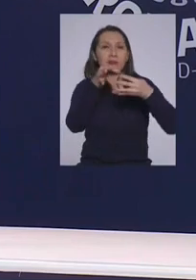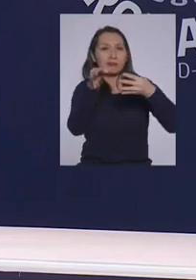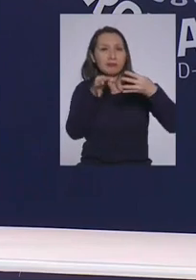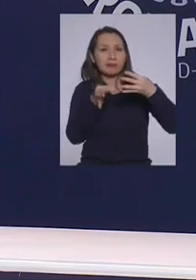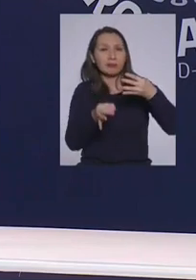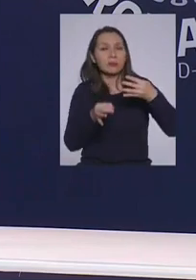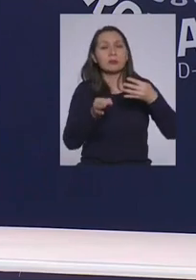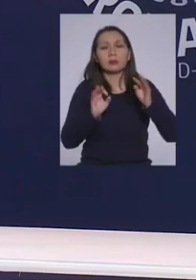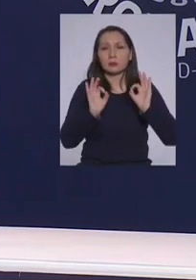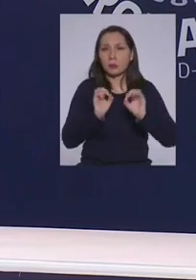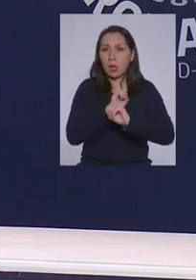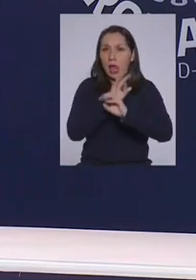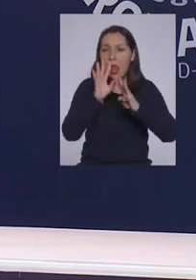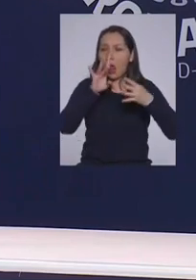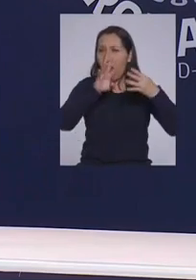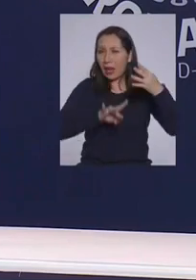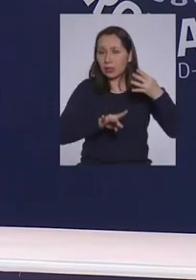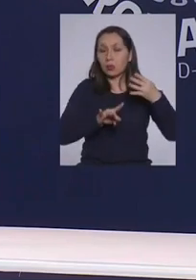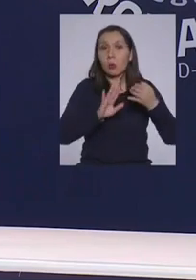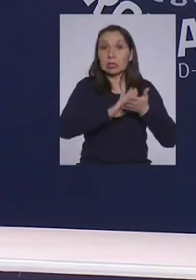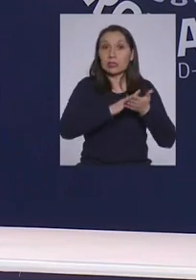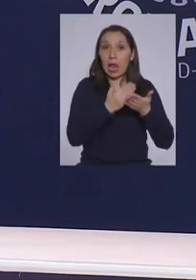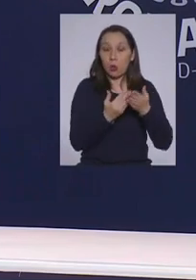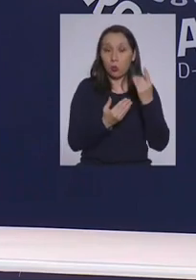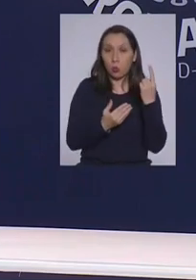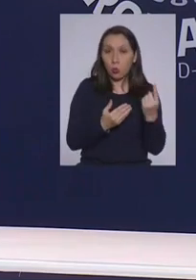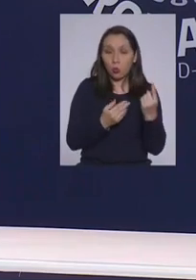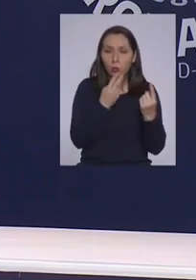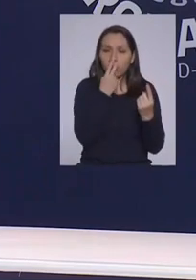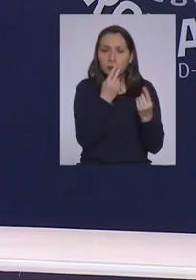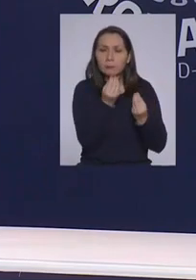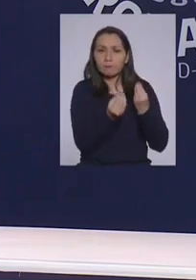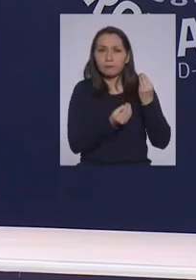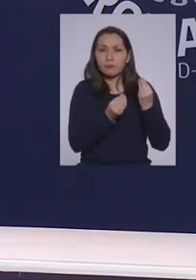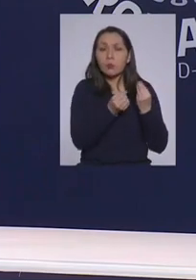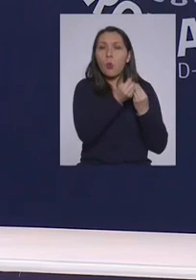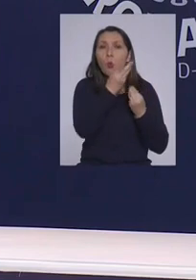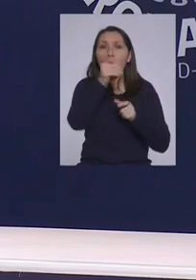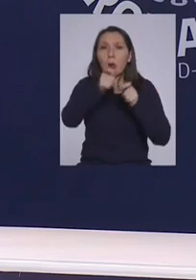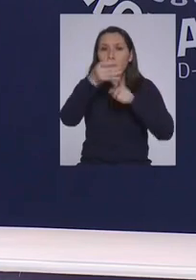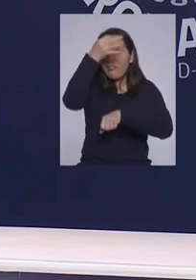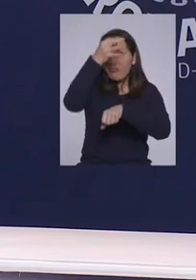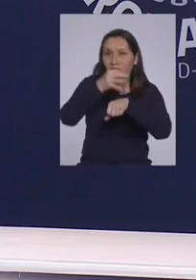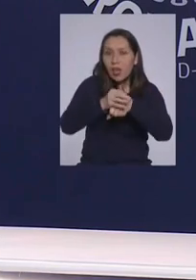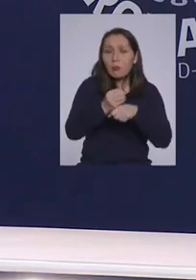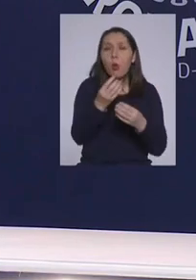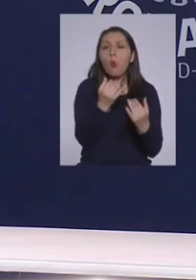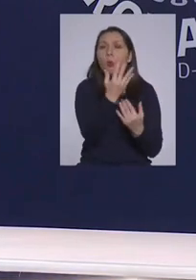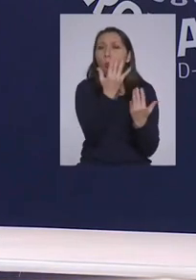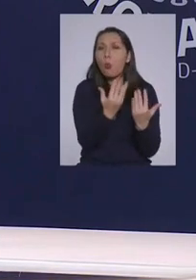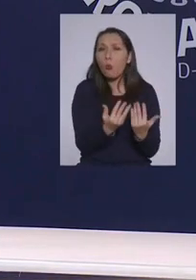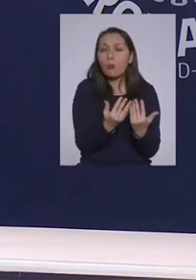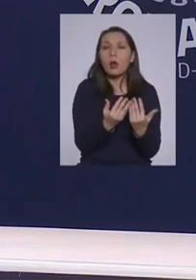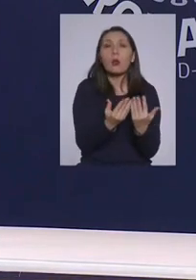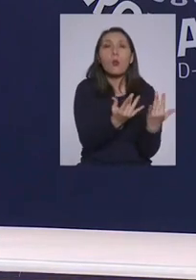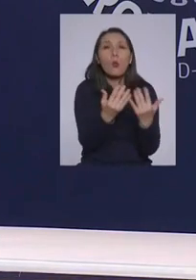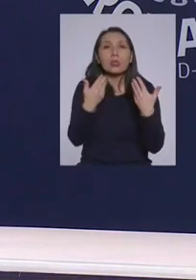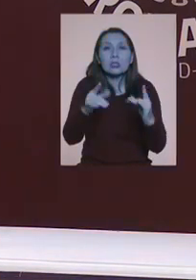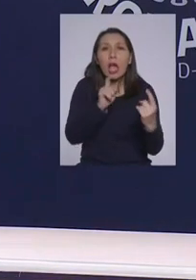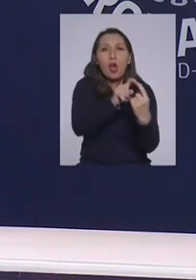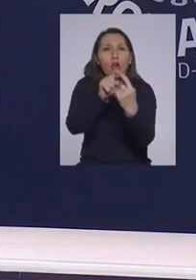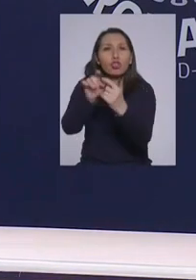los criterios son muy claros. Hay criterios epidemiológicos, vemos cómo va el número de casos, vemos cómo va la